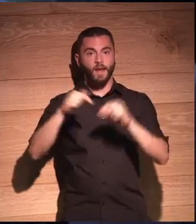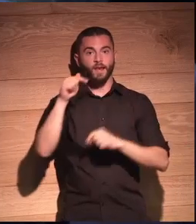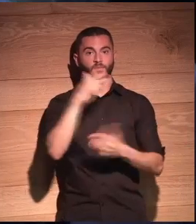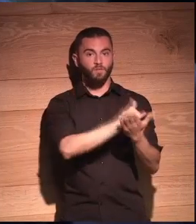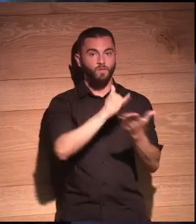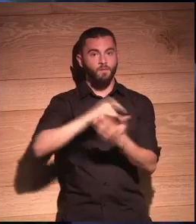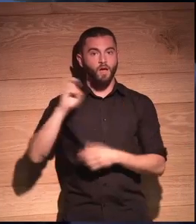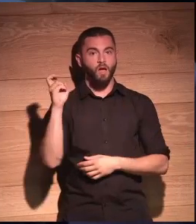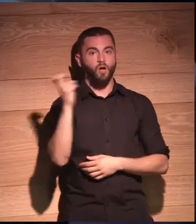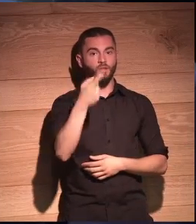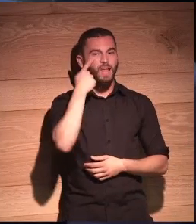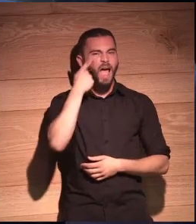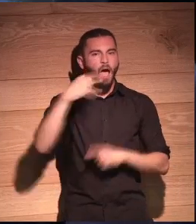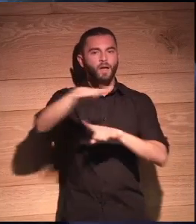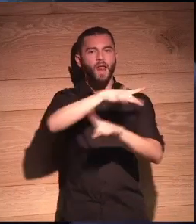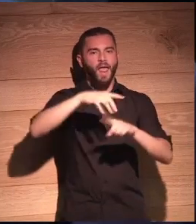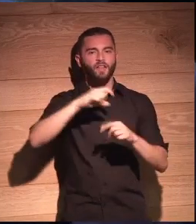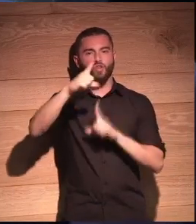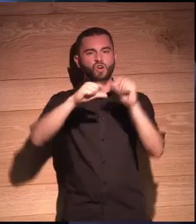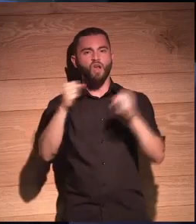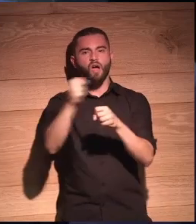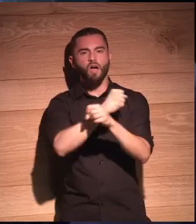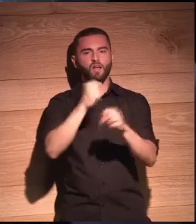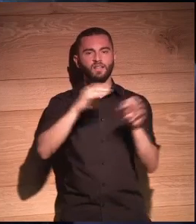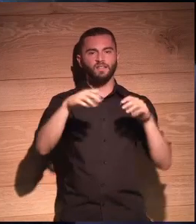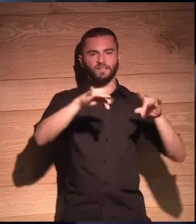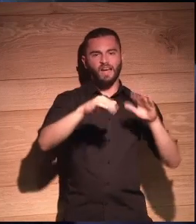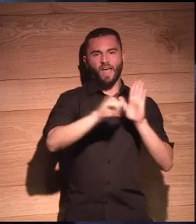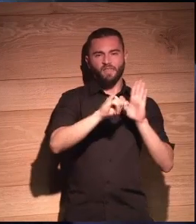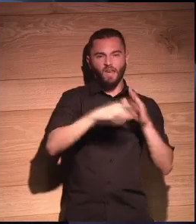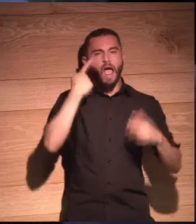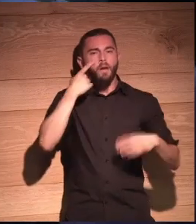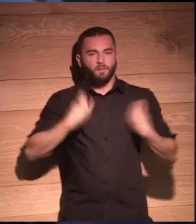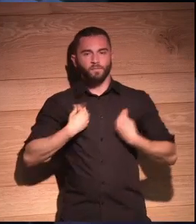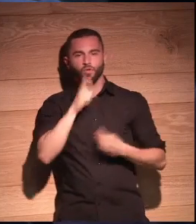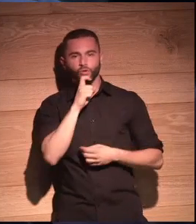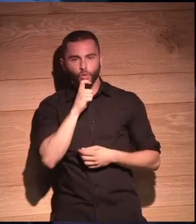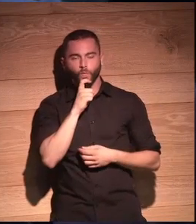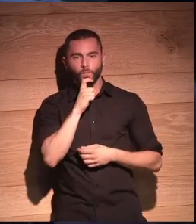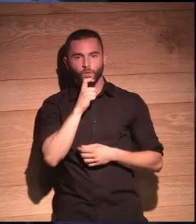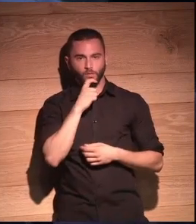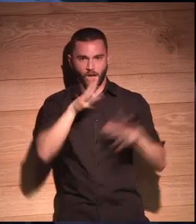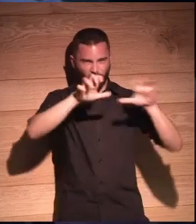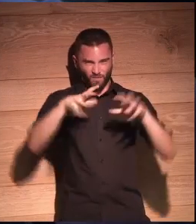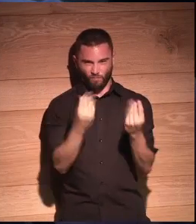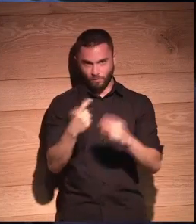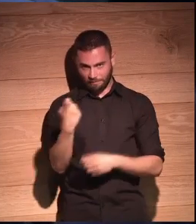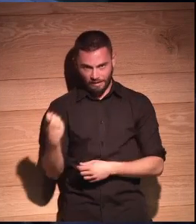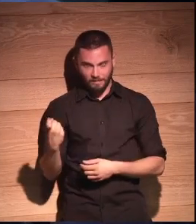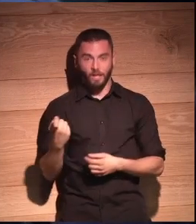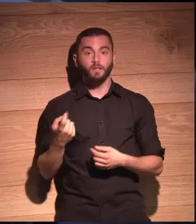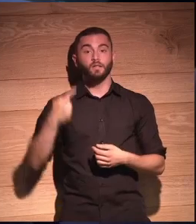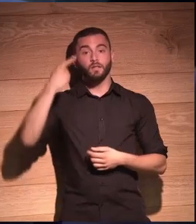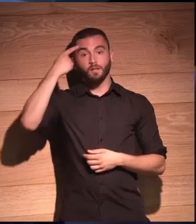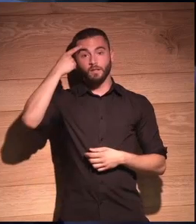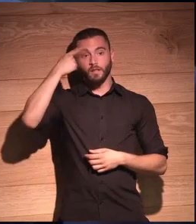ver cómo sobrevivimos a un entorno espacial, aunque sea cerca de la Tierra, y todavía estamos por aprender muchísimo. Sabemos que no